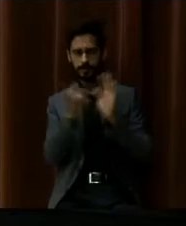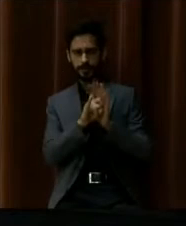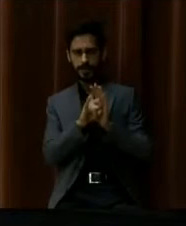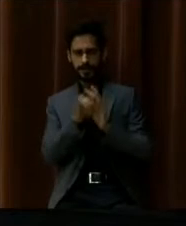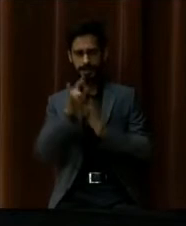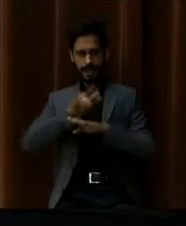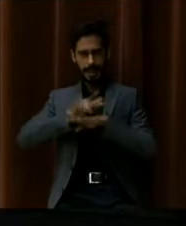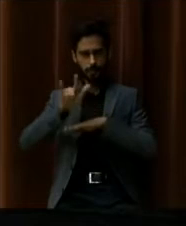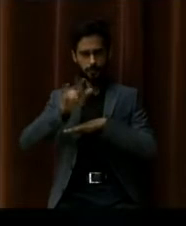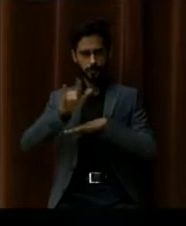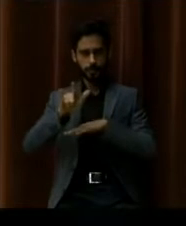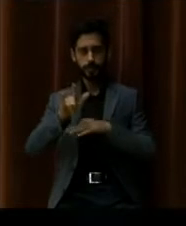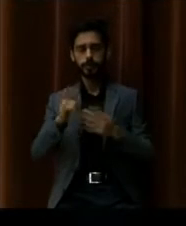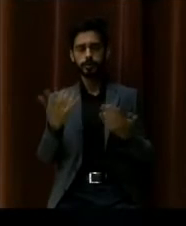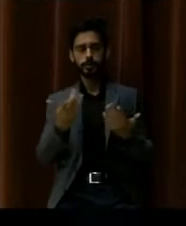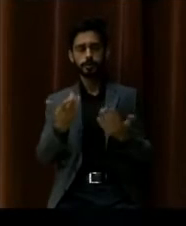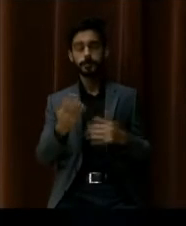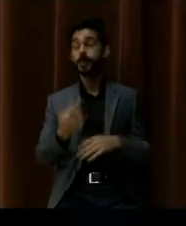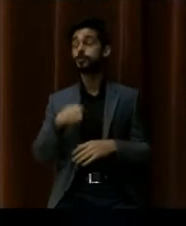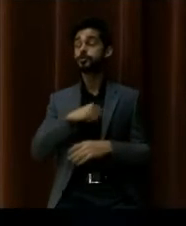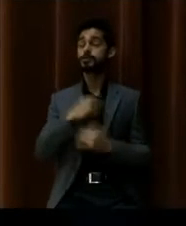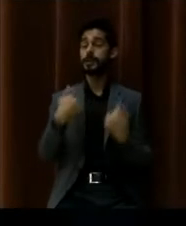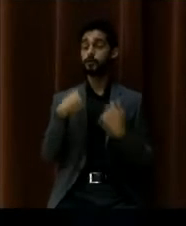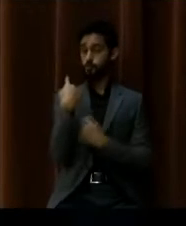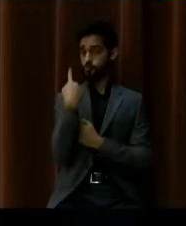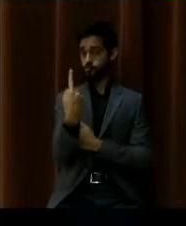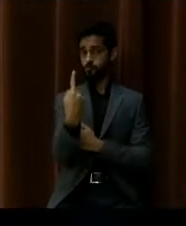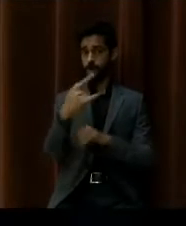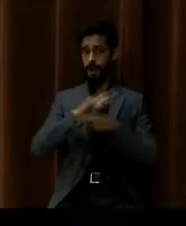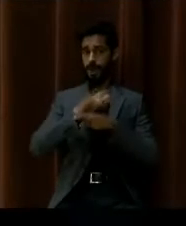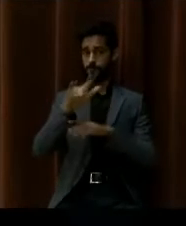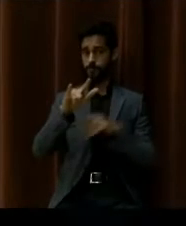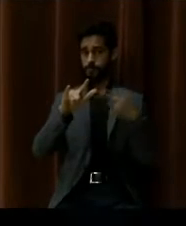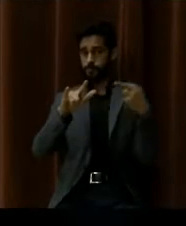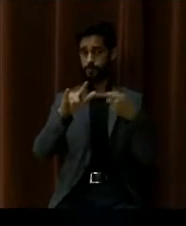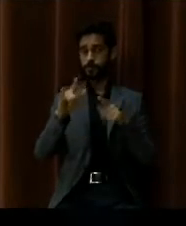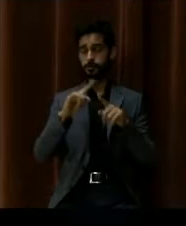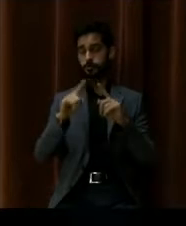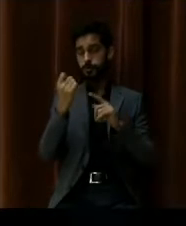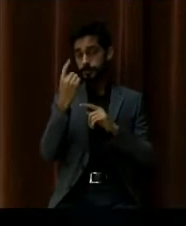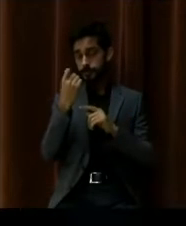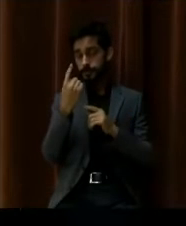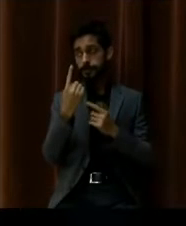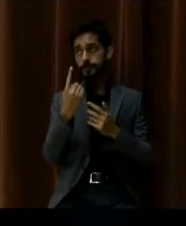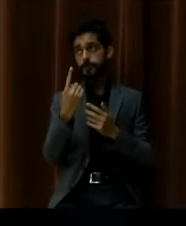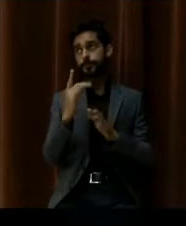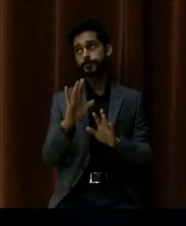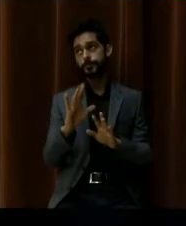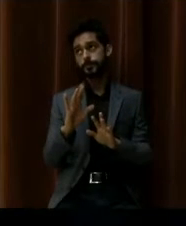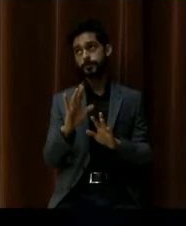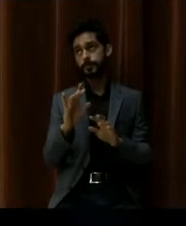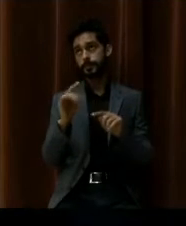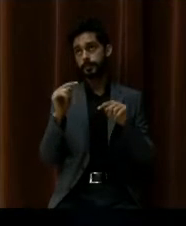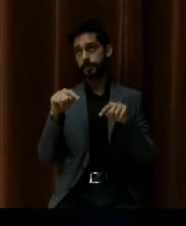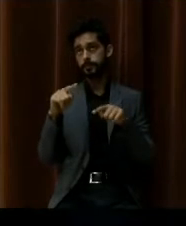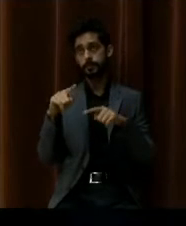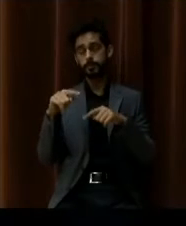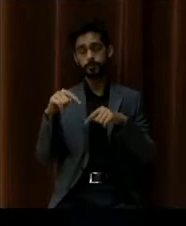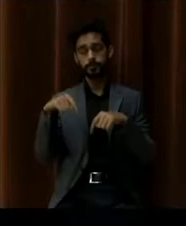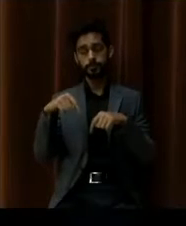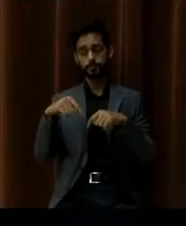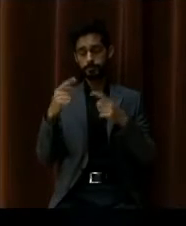en un solo avión ok el avión debido a las horas y esto estaba agrandado desde